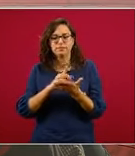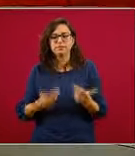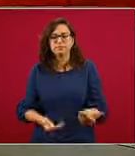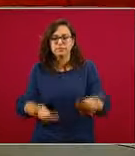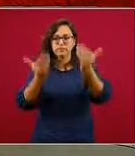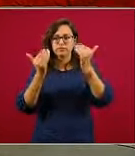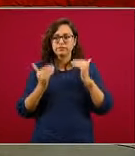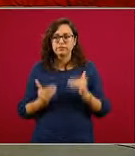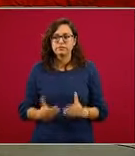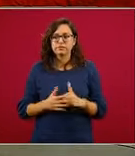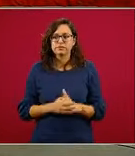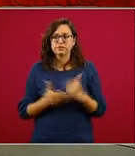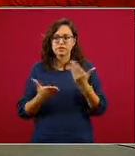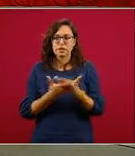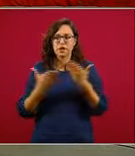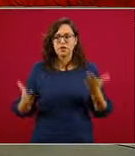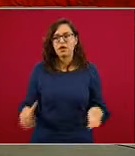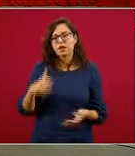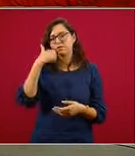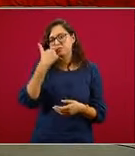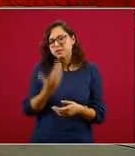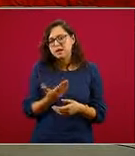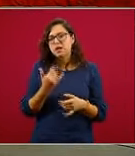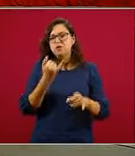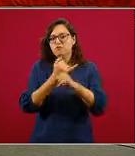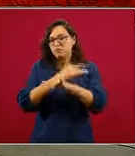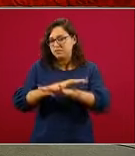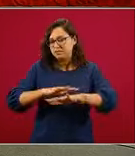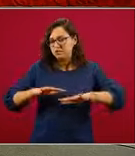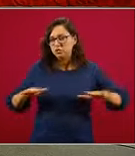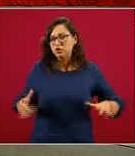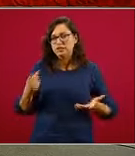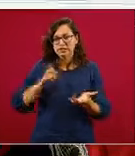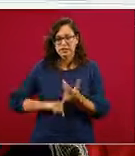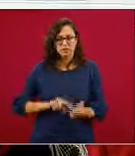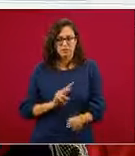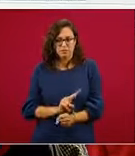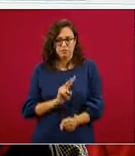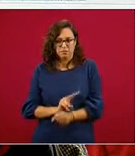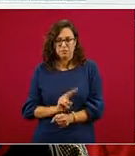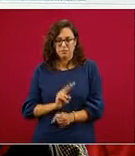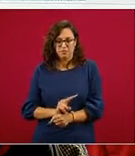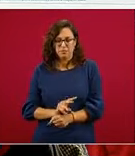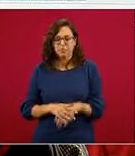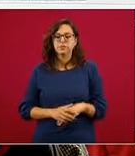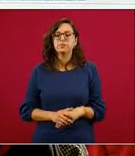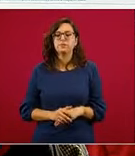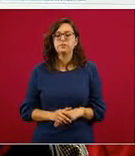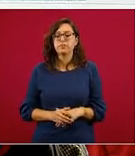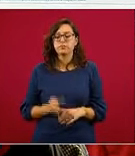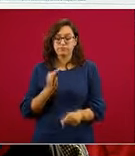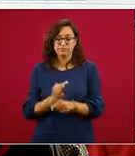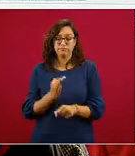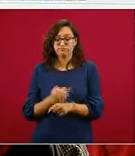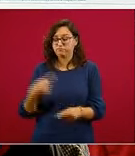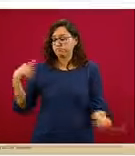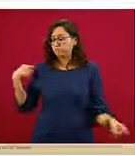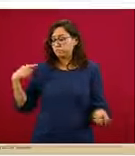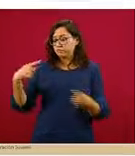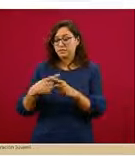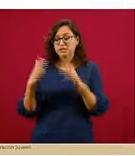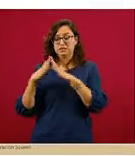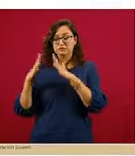favor, compartirles brevemente algunos datos que hemos generado desde el observatorio. En esta temporada de confinamiento nos ha